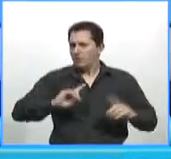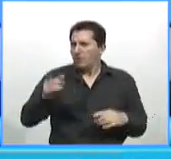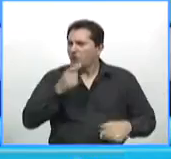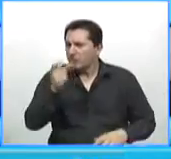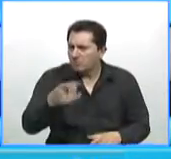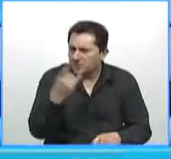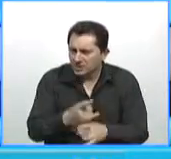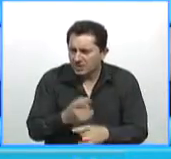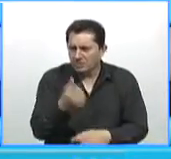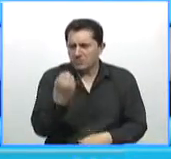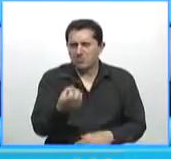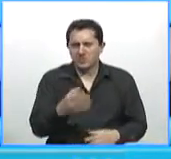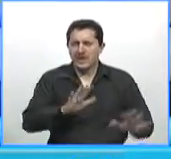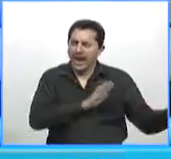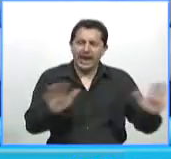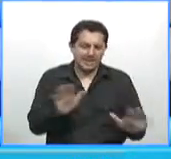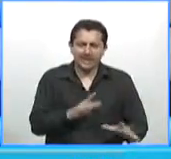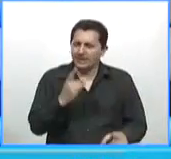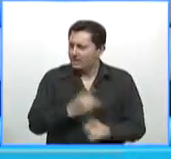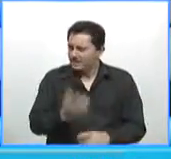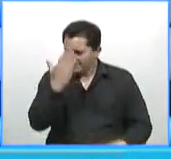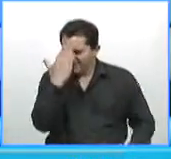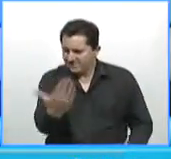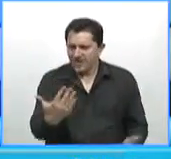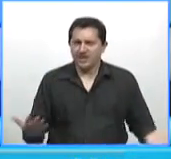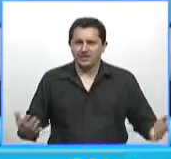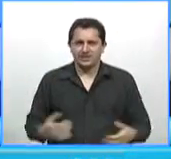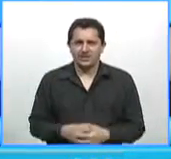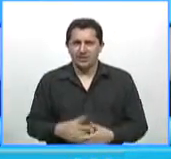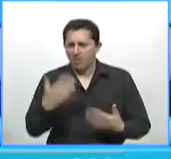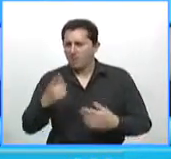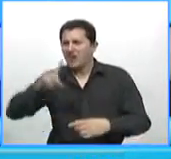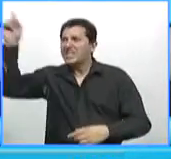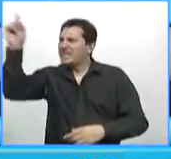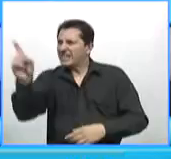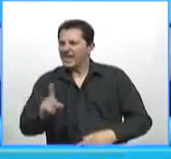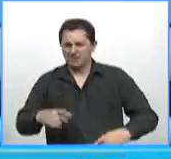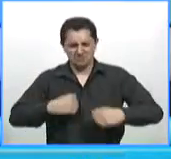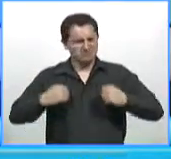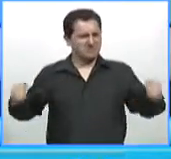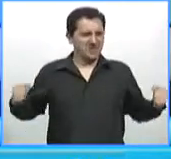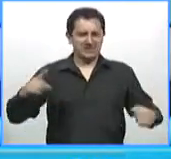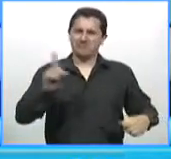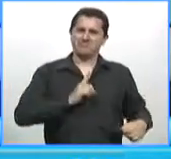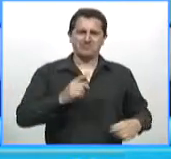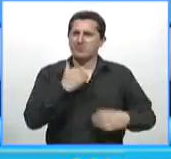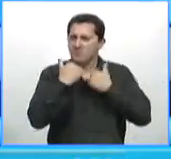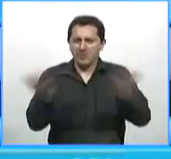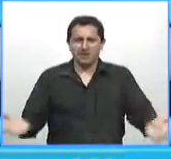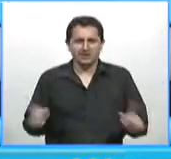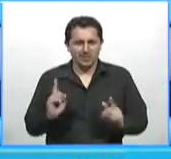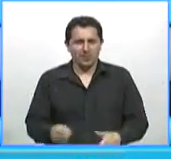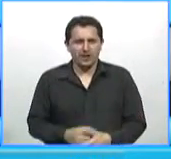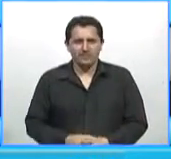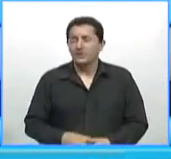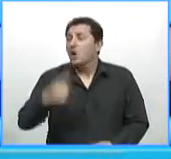Es bueno, arquera, está muy bien. Es arquera, para tiene que le podés tirar un rayo, claro, que le pone el pecho y no le importa nada, no tiene miedo de nada.